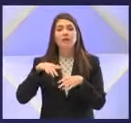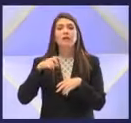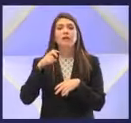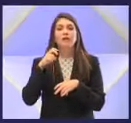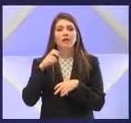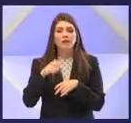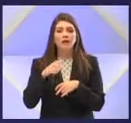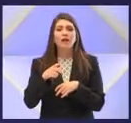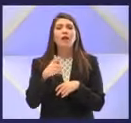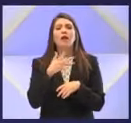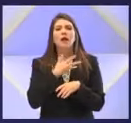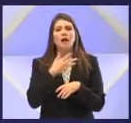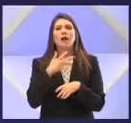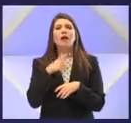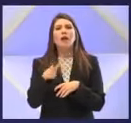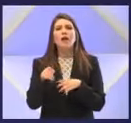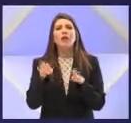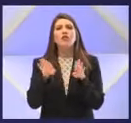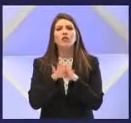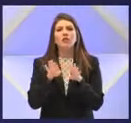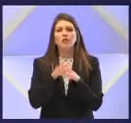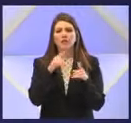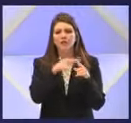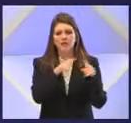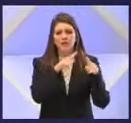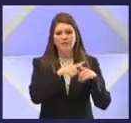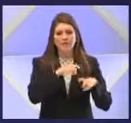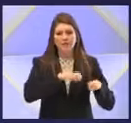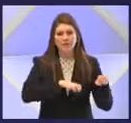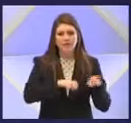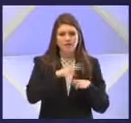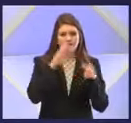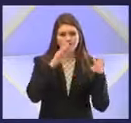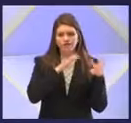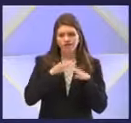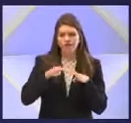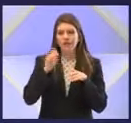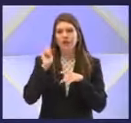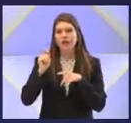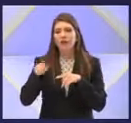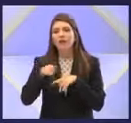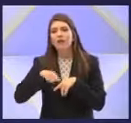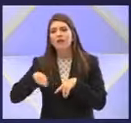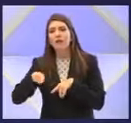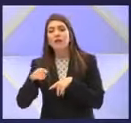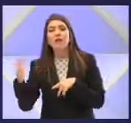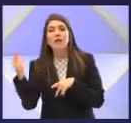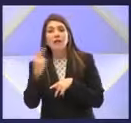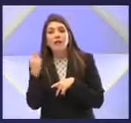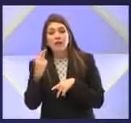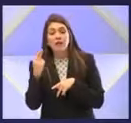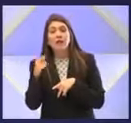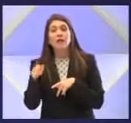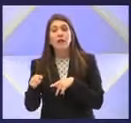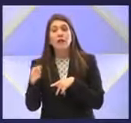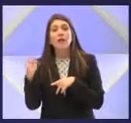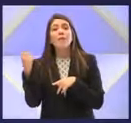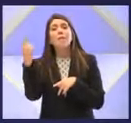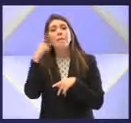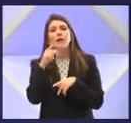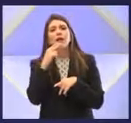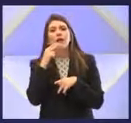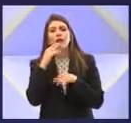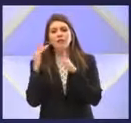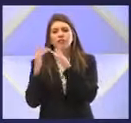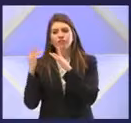los están volteando a ver porque son según brothers las que van a conectar a los más pobres a los